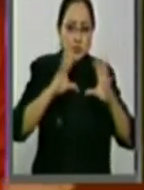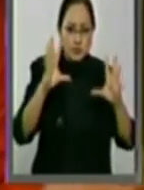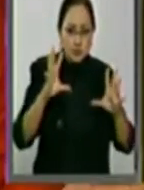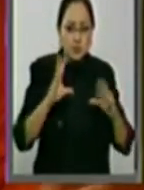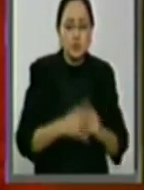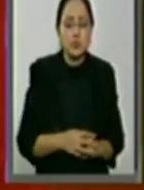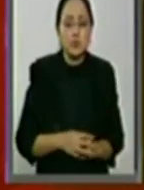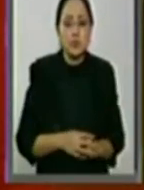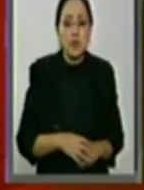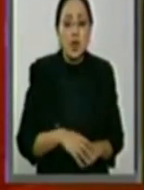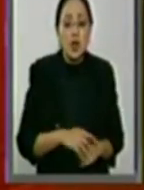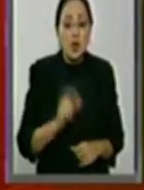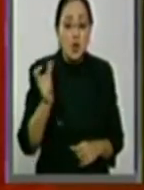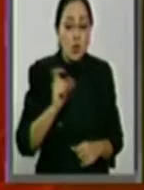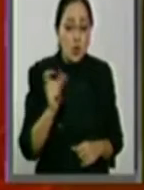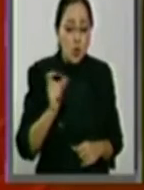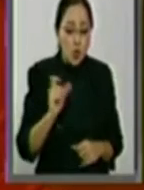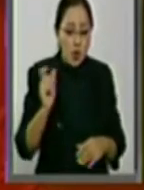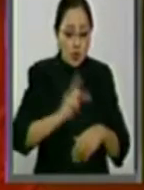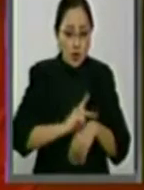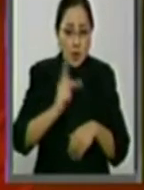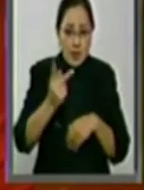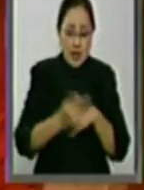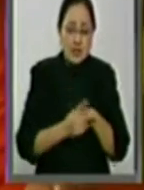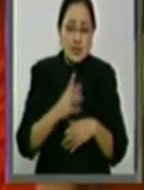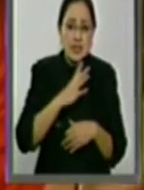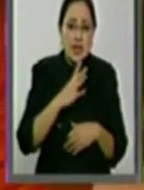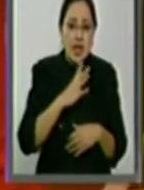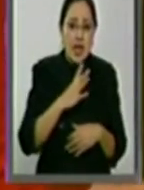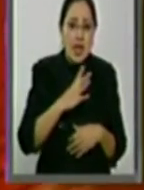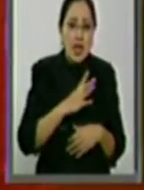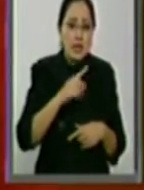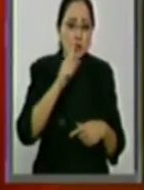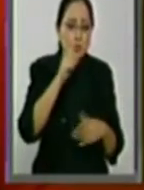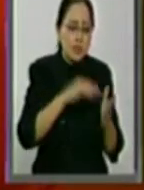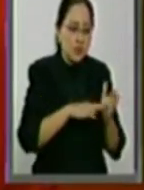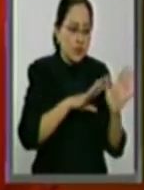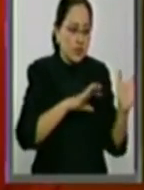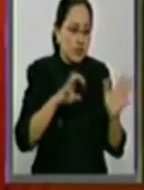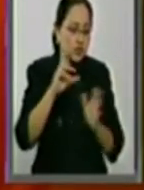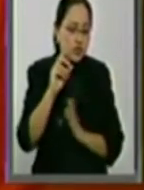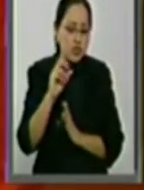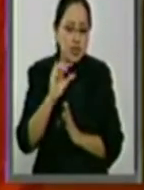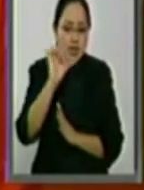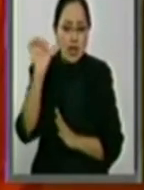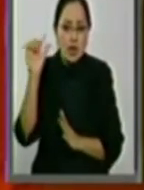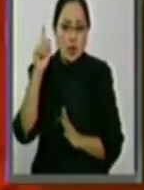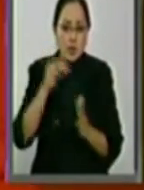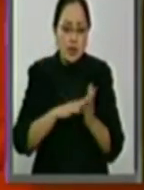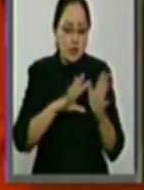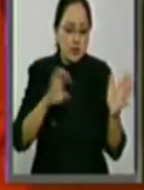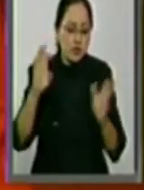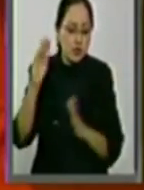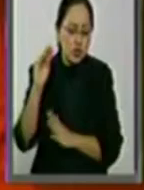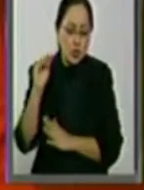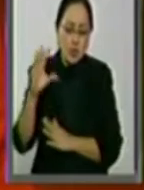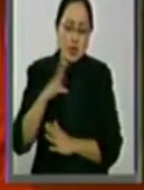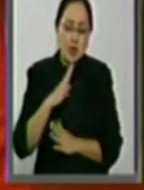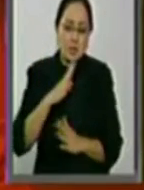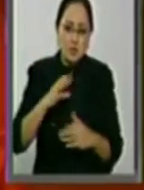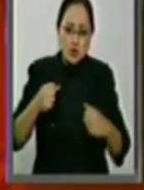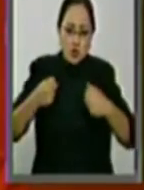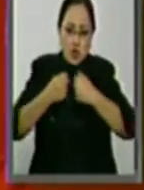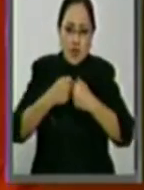el país se multiplicó por 6 entre 1930 y 1990, las ciudades fronterizas en su